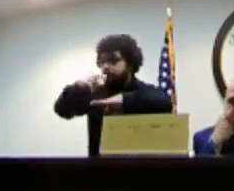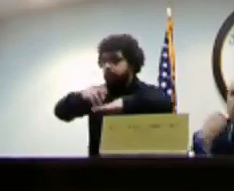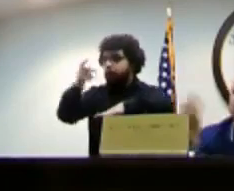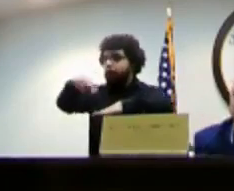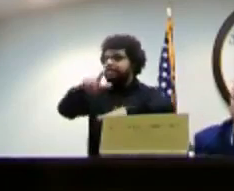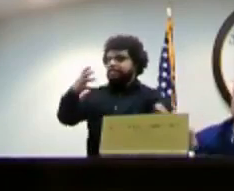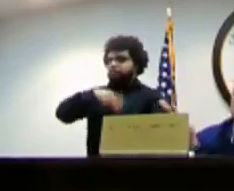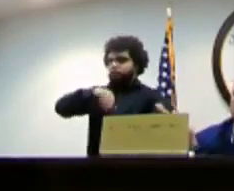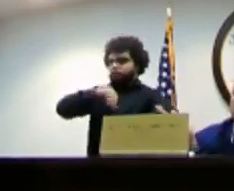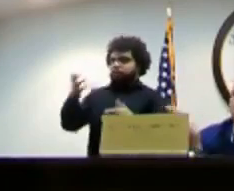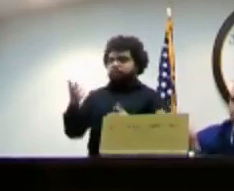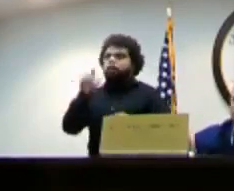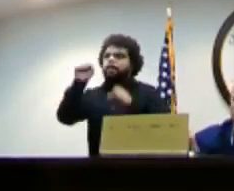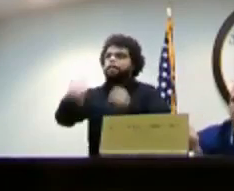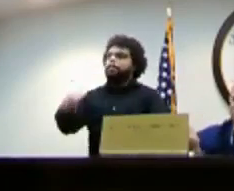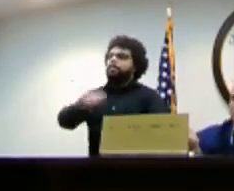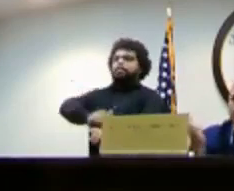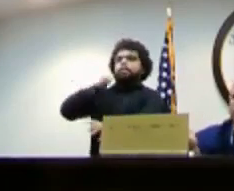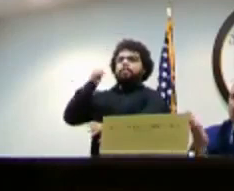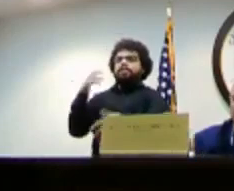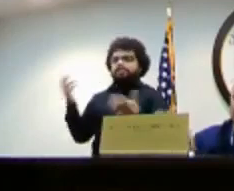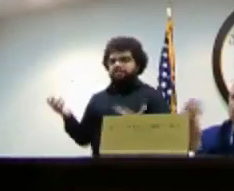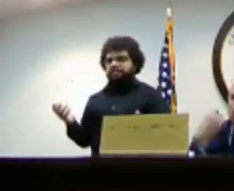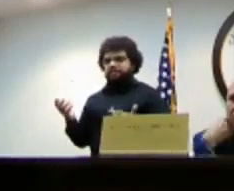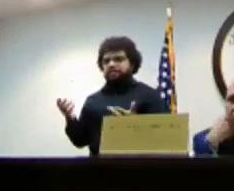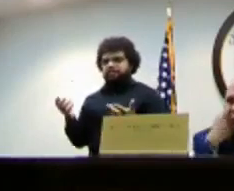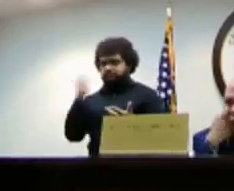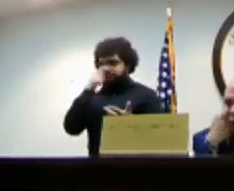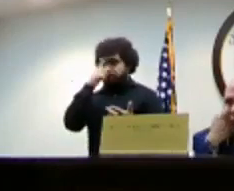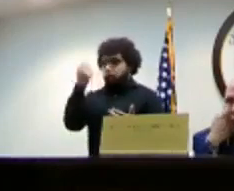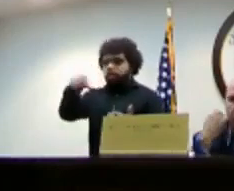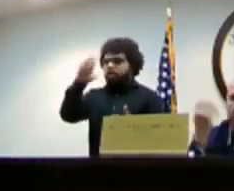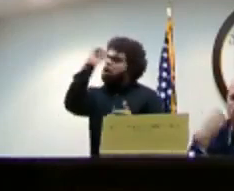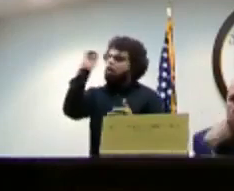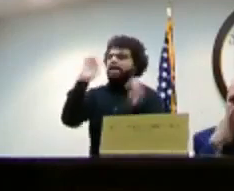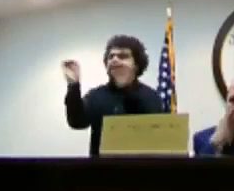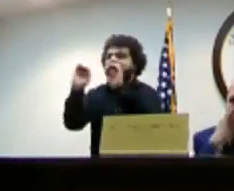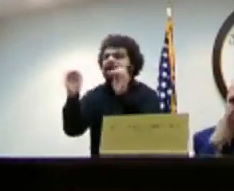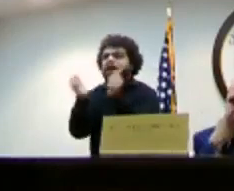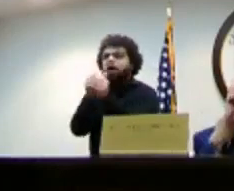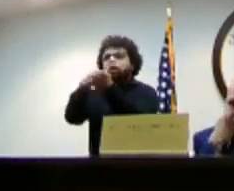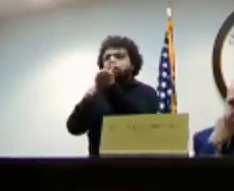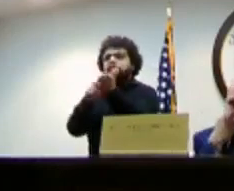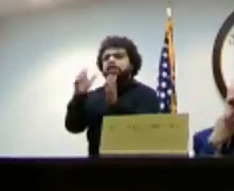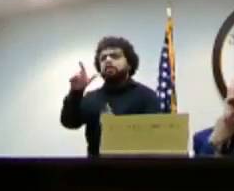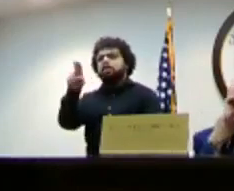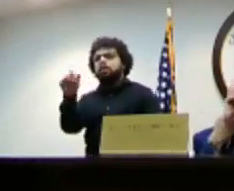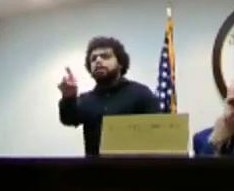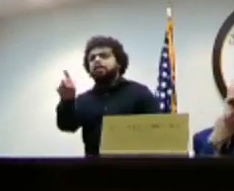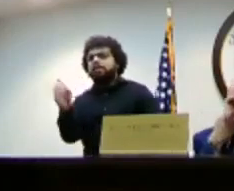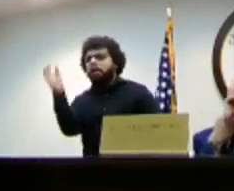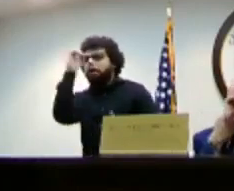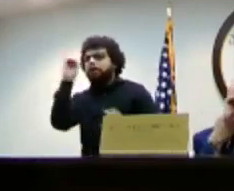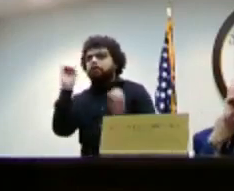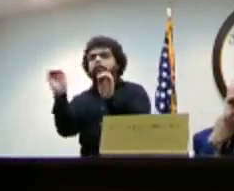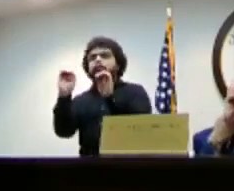la autoridad. Ustedes se pueden oponer. Ustedes no opinan ante el negociado nada sobre el contrato de Luma.